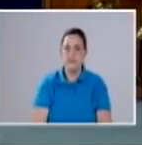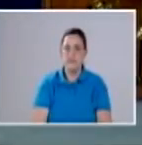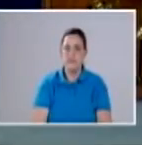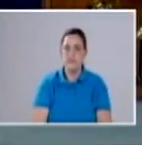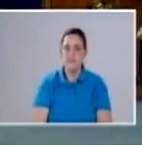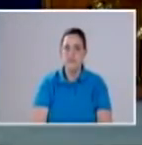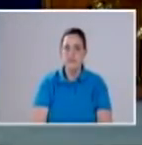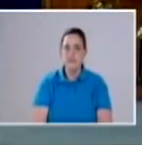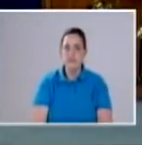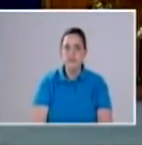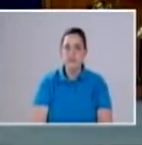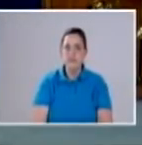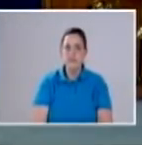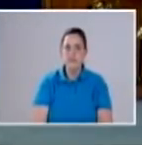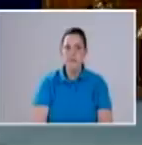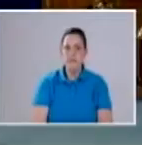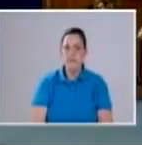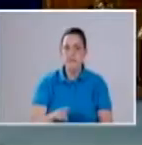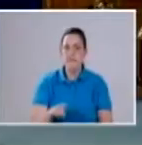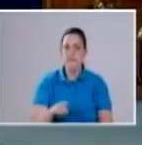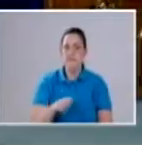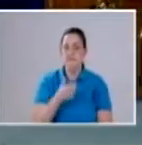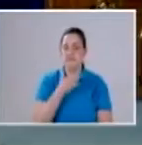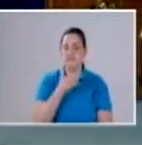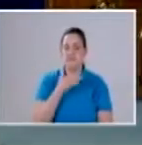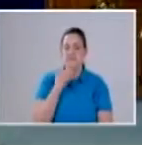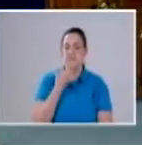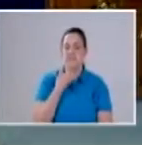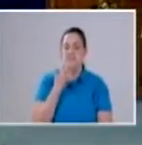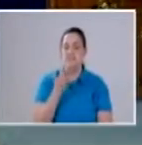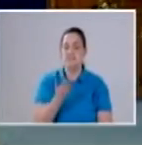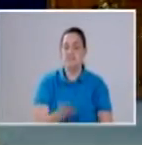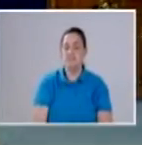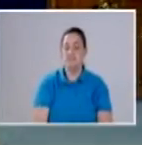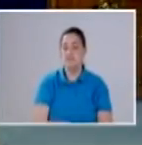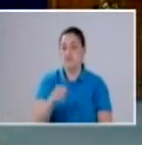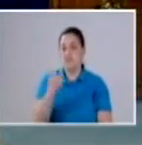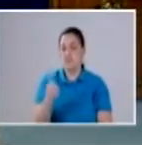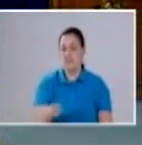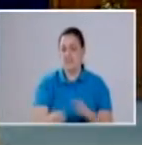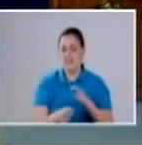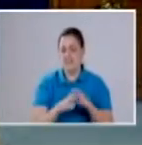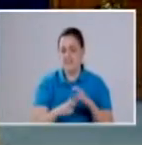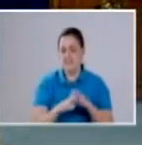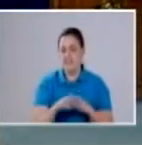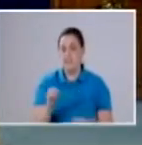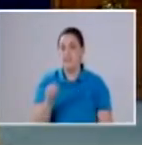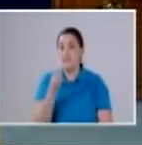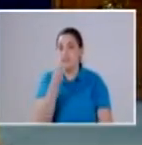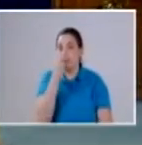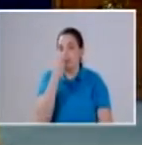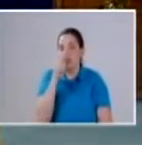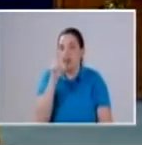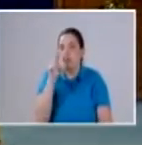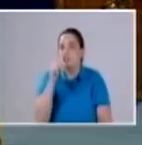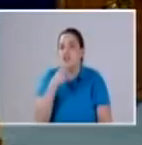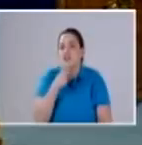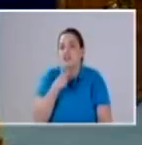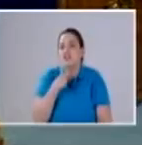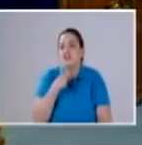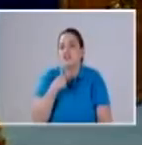Vaya, vaya, eso está fácil. Vámonos a otra más difícil. ¿Qué comida no le